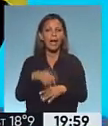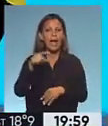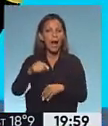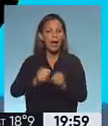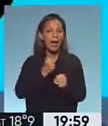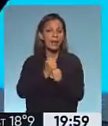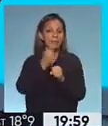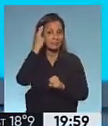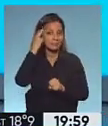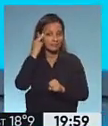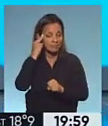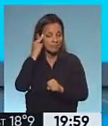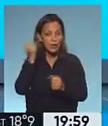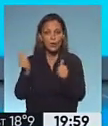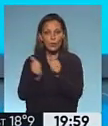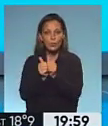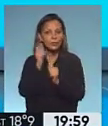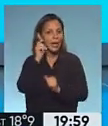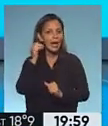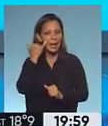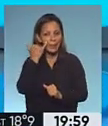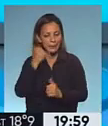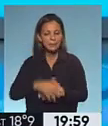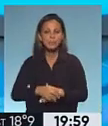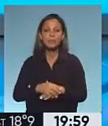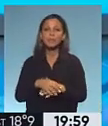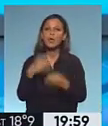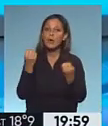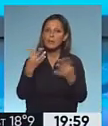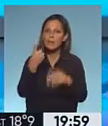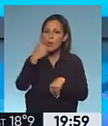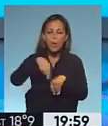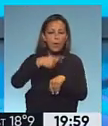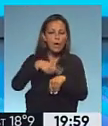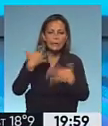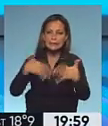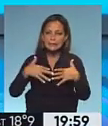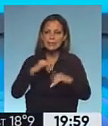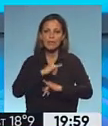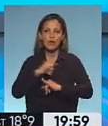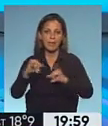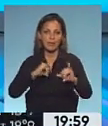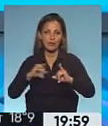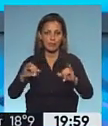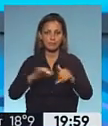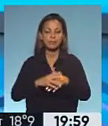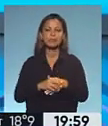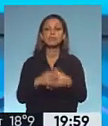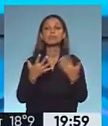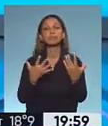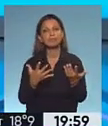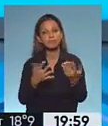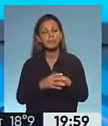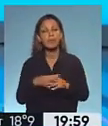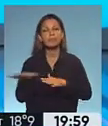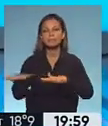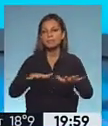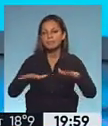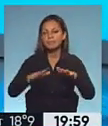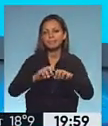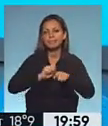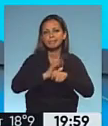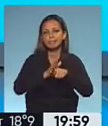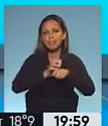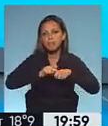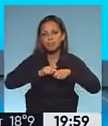acompañando hasta las 21 junto a Gabriela Previtera. Exactamente. ¿Cómo estás? Una hora por delante con mucha información para compartir con ustedes. Y por supuesto que la situación epidemiológica